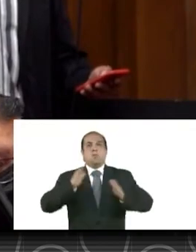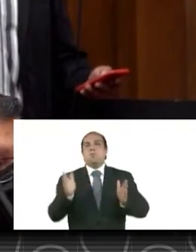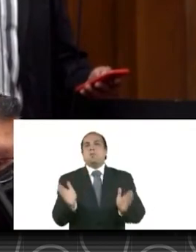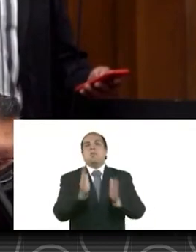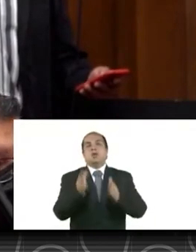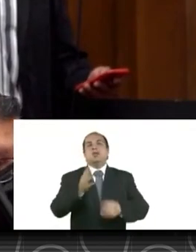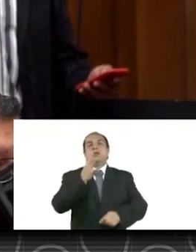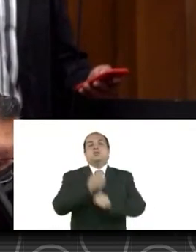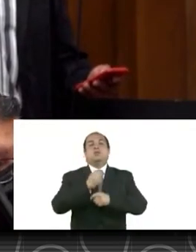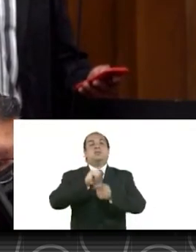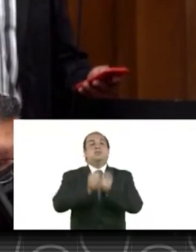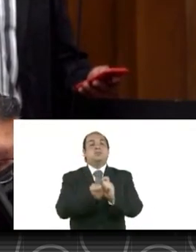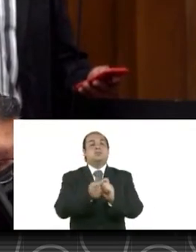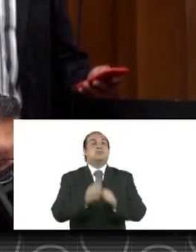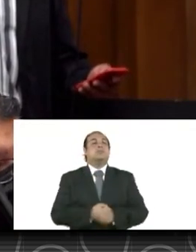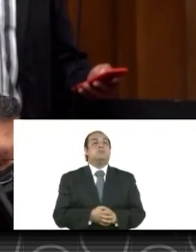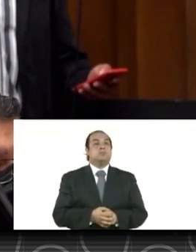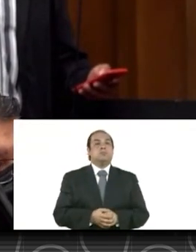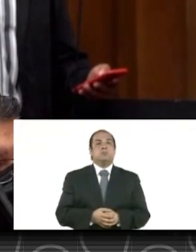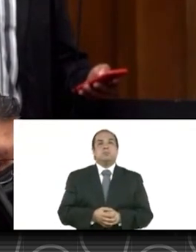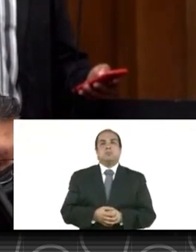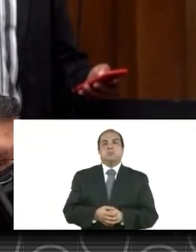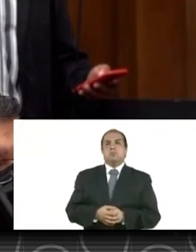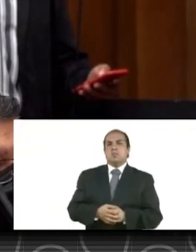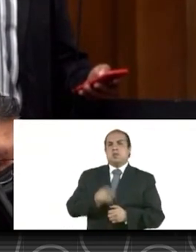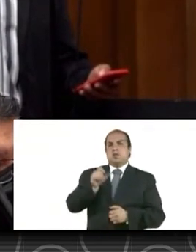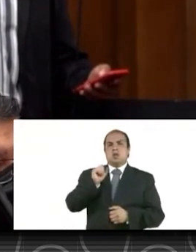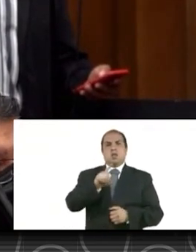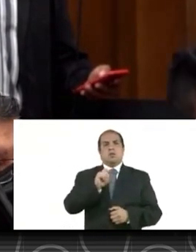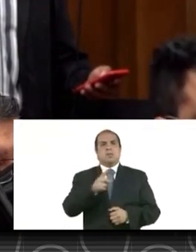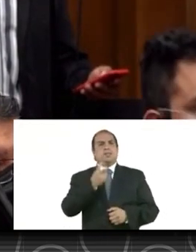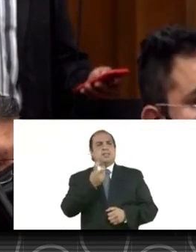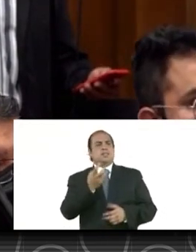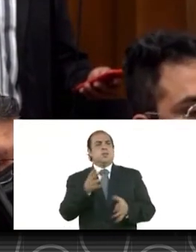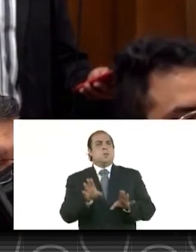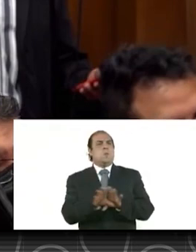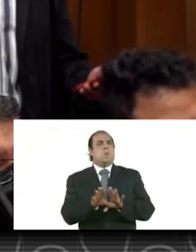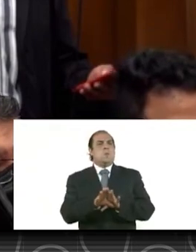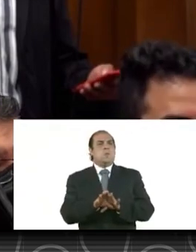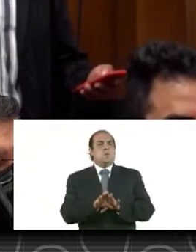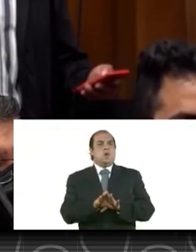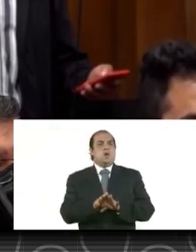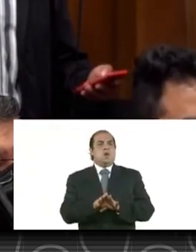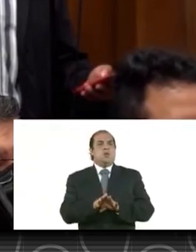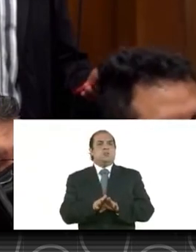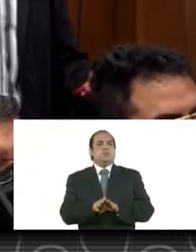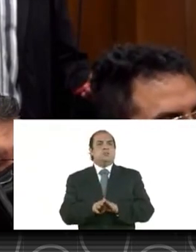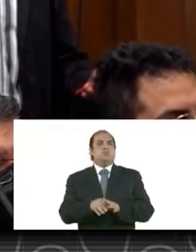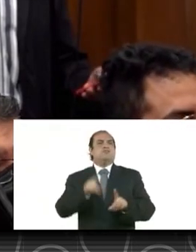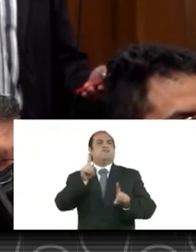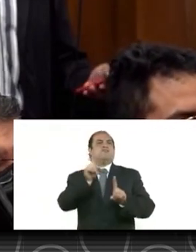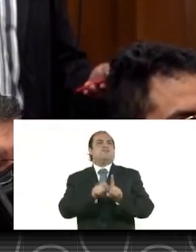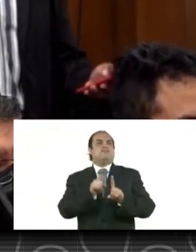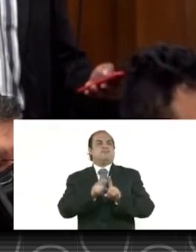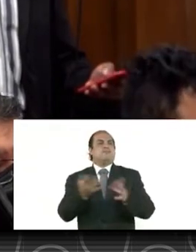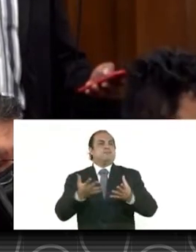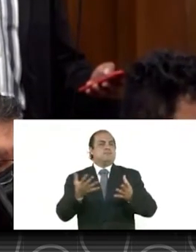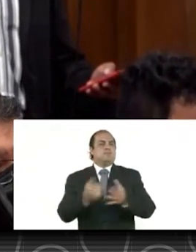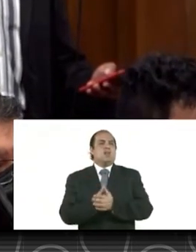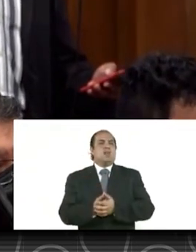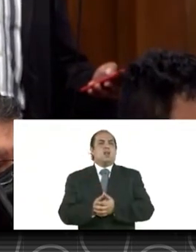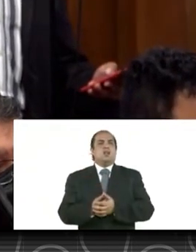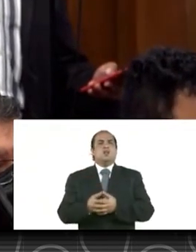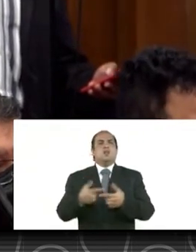también sobre esta descalificación que están haciendo, que está haciendo la oposición sobre los